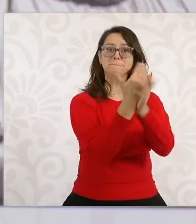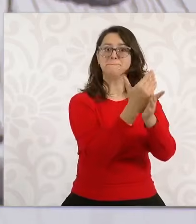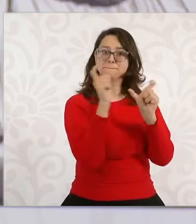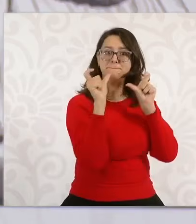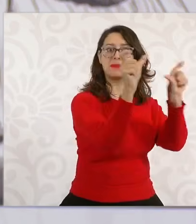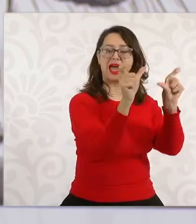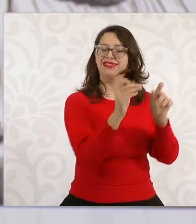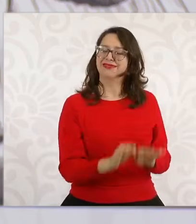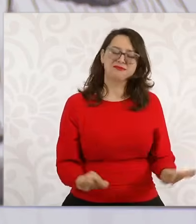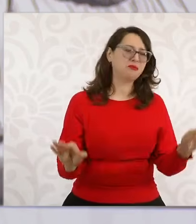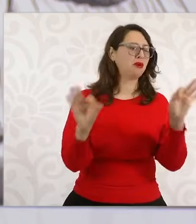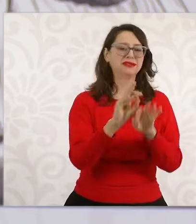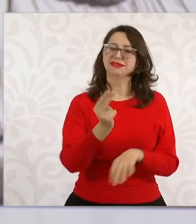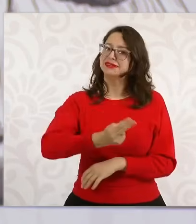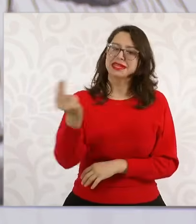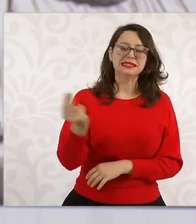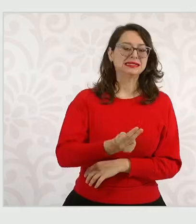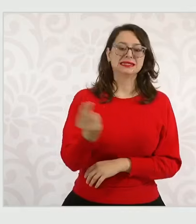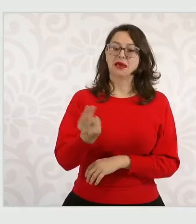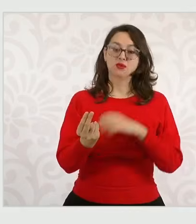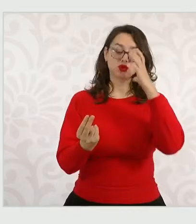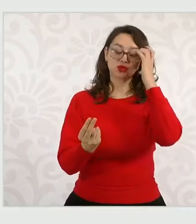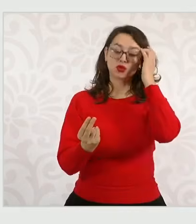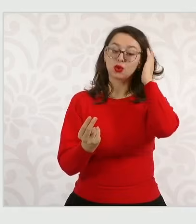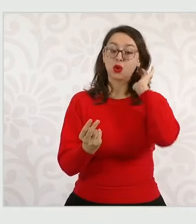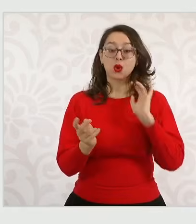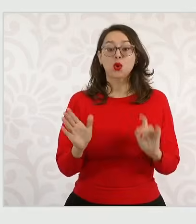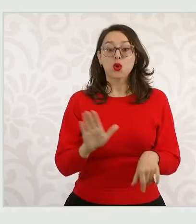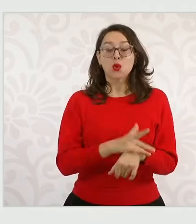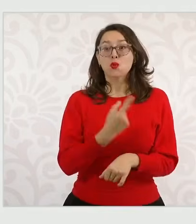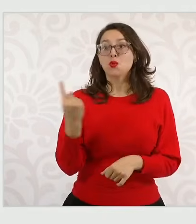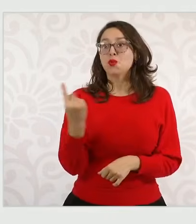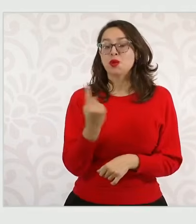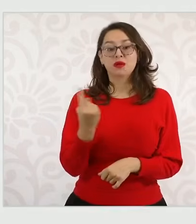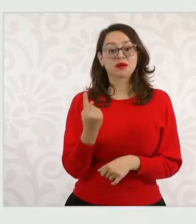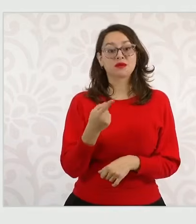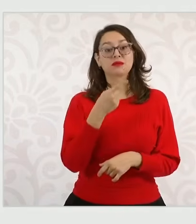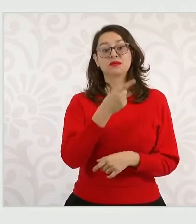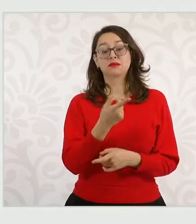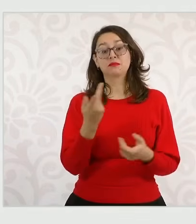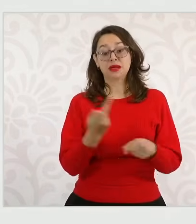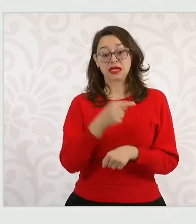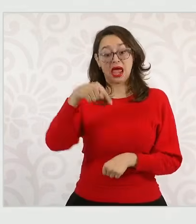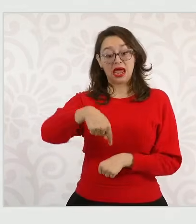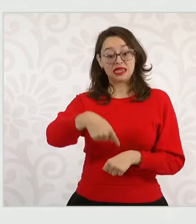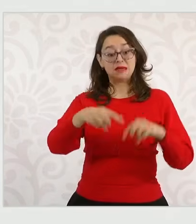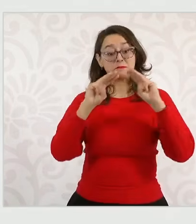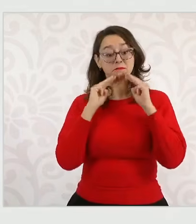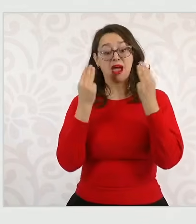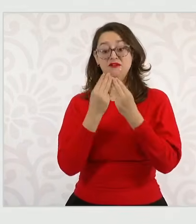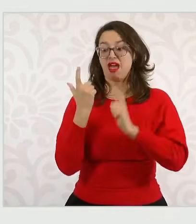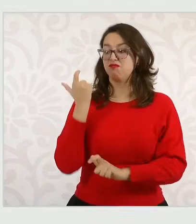Indispensable. Porque 75% al menos de